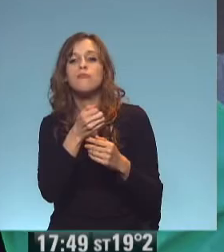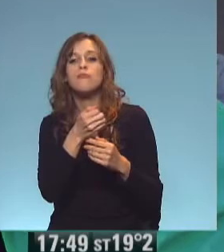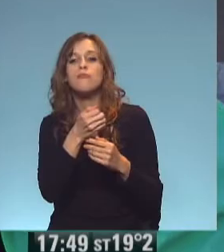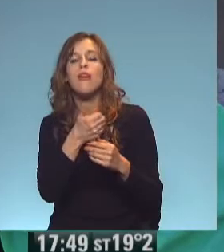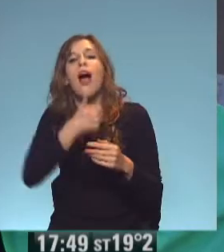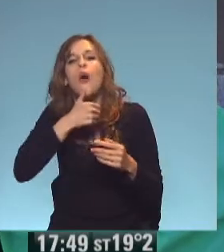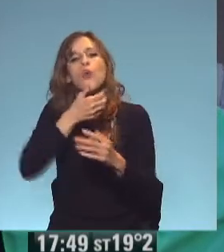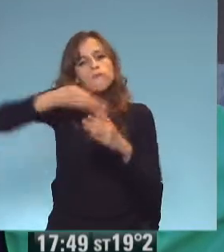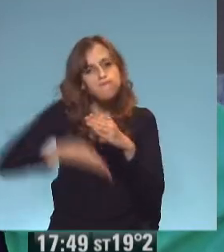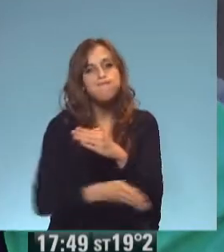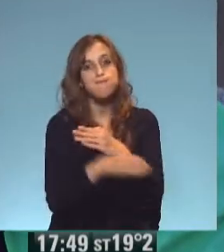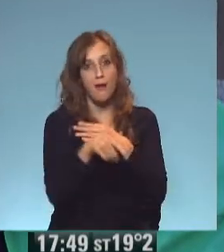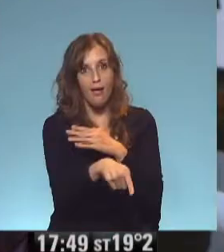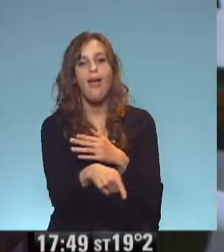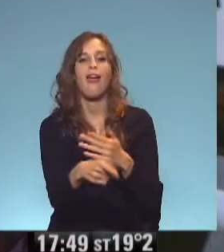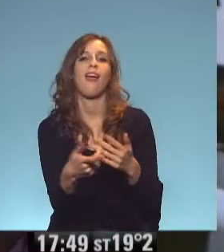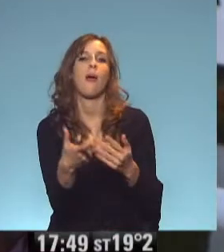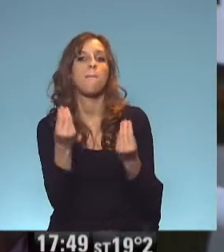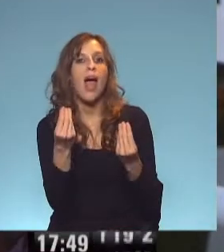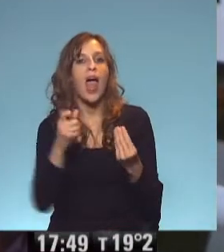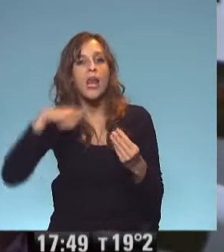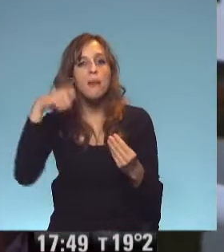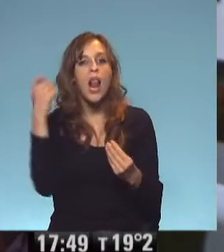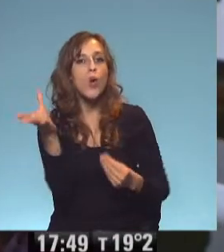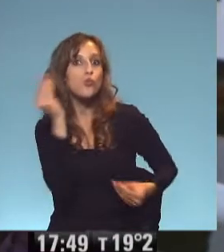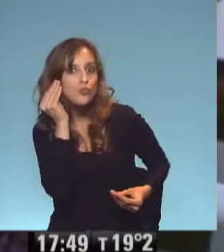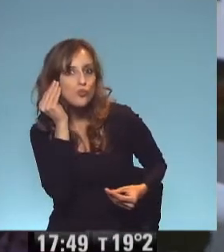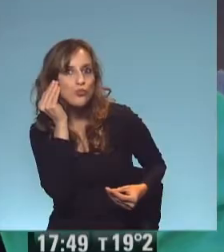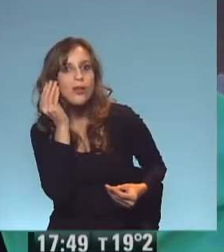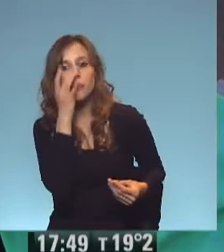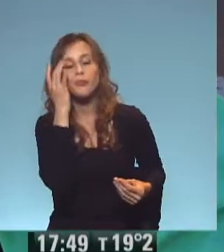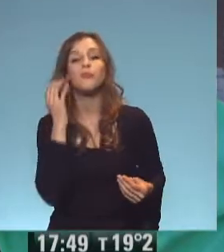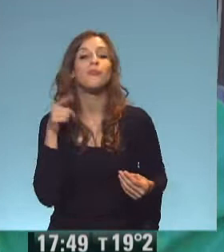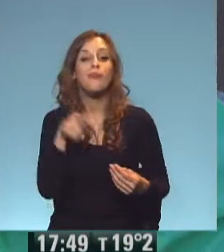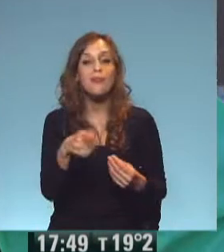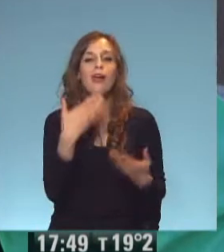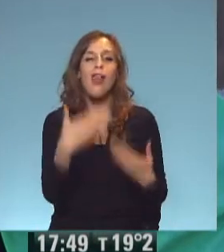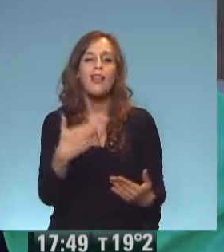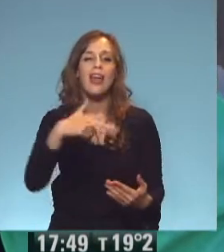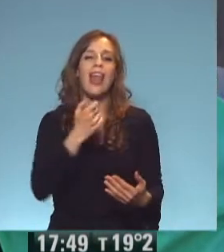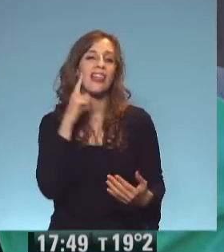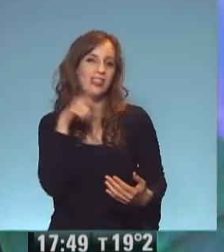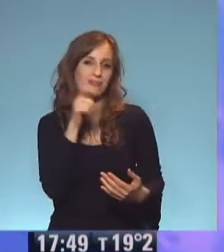con él vamos a poder grabar y escuchar a los animales. Esta idea es una locura acá de Nati.